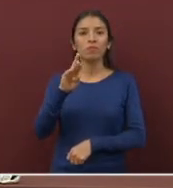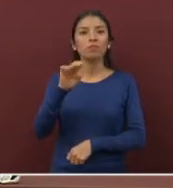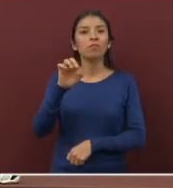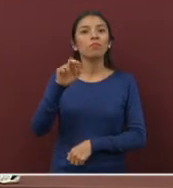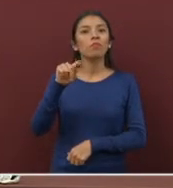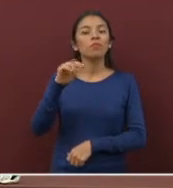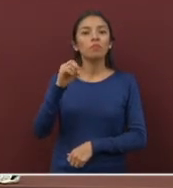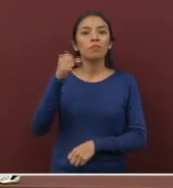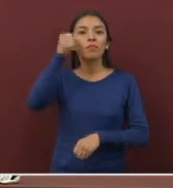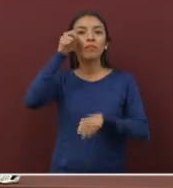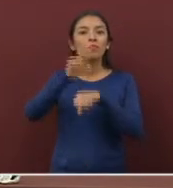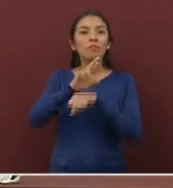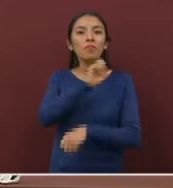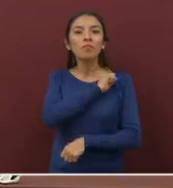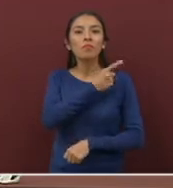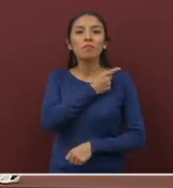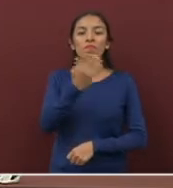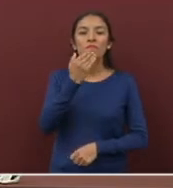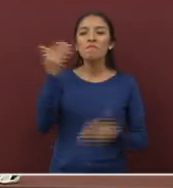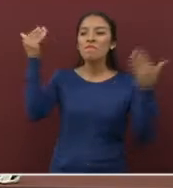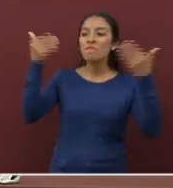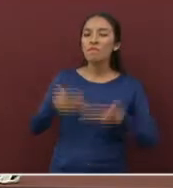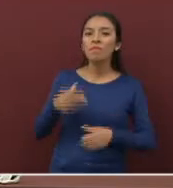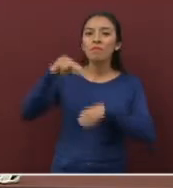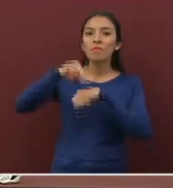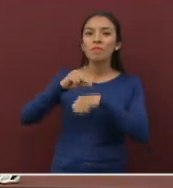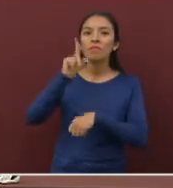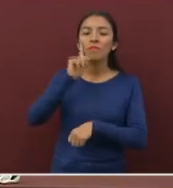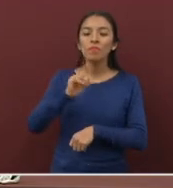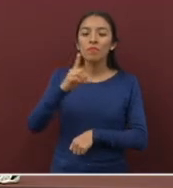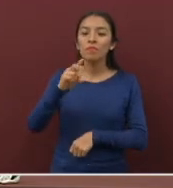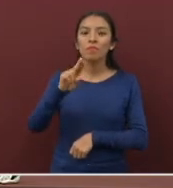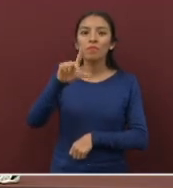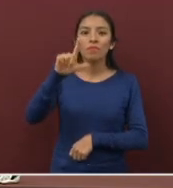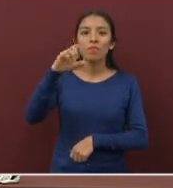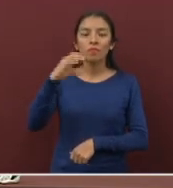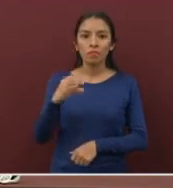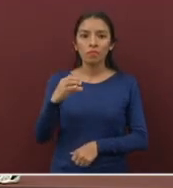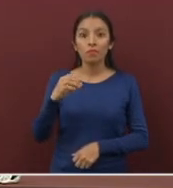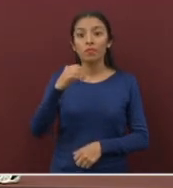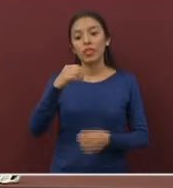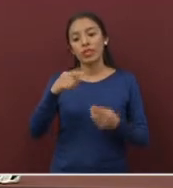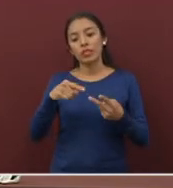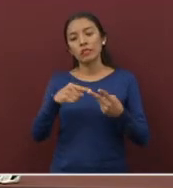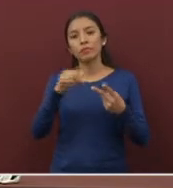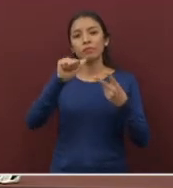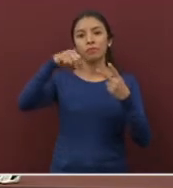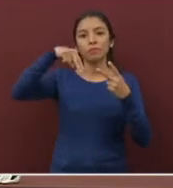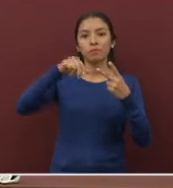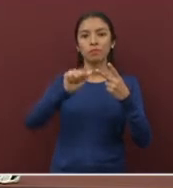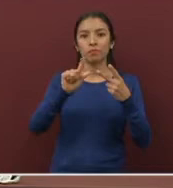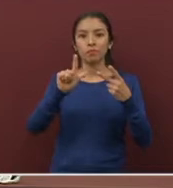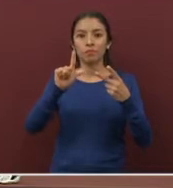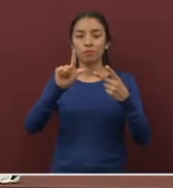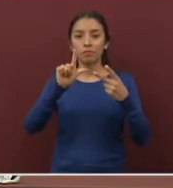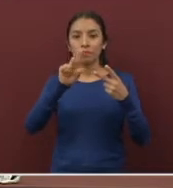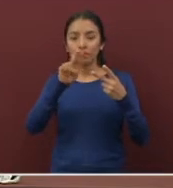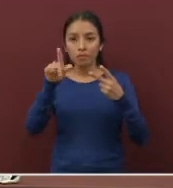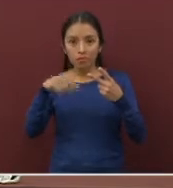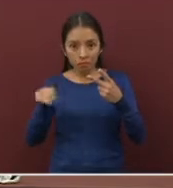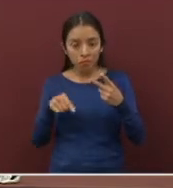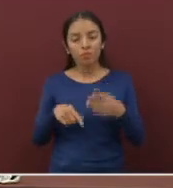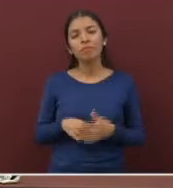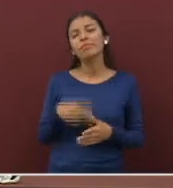salud doy la bienvenida a las doctoras dulce maría espejo guevara y andaluz suárez rebolledo los invito a que